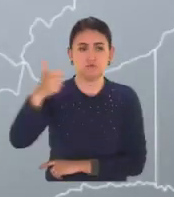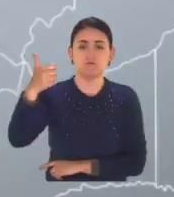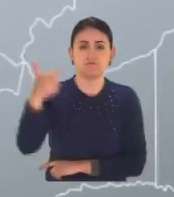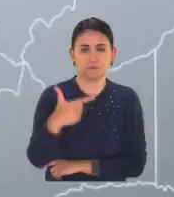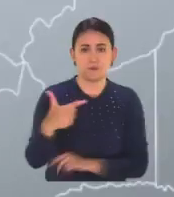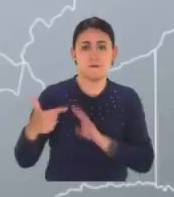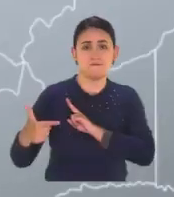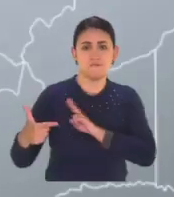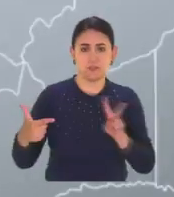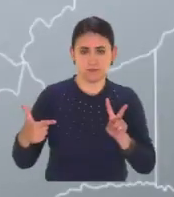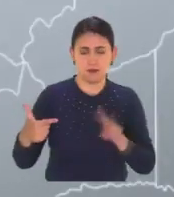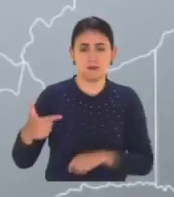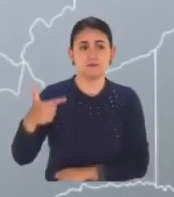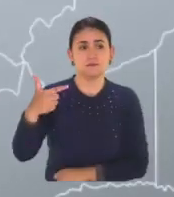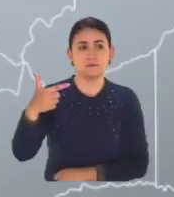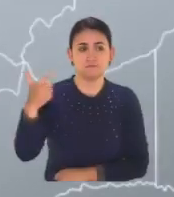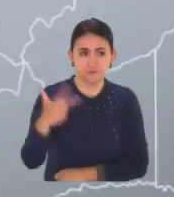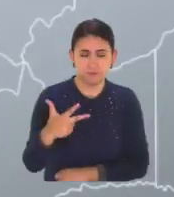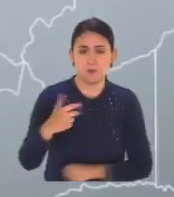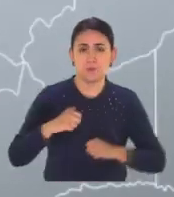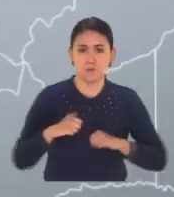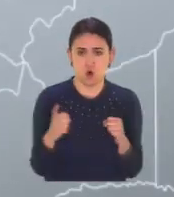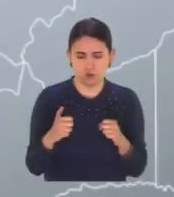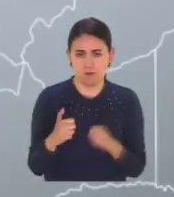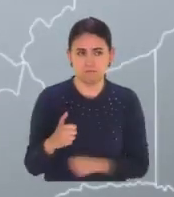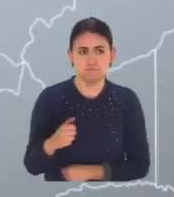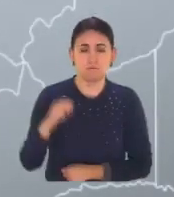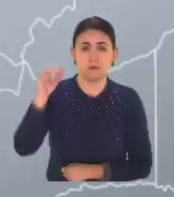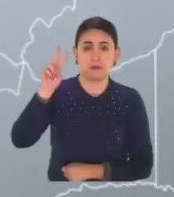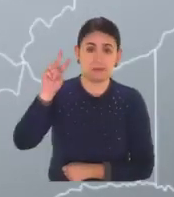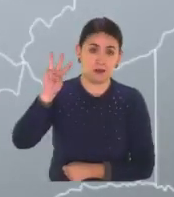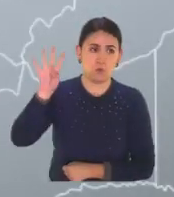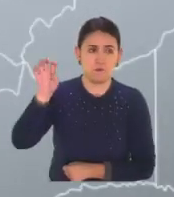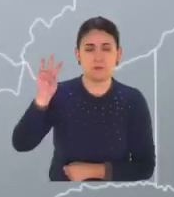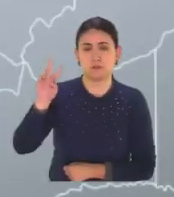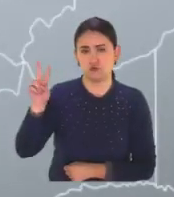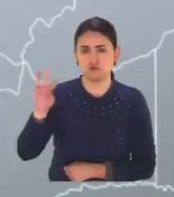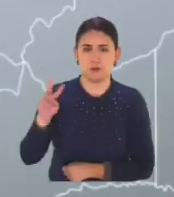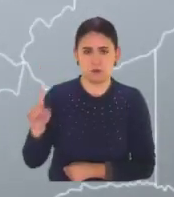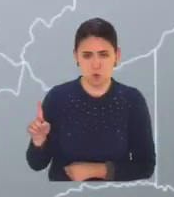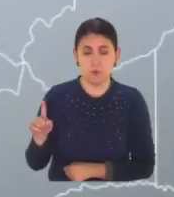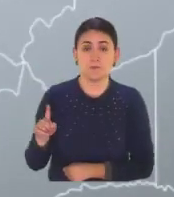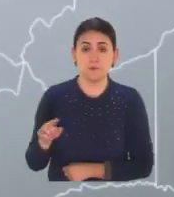del departamento del Valle del Cauca, que tiene 32, y Bogotá con 31. El